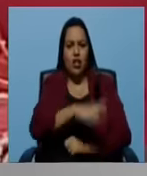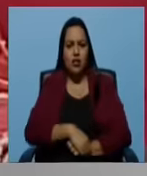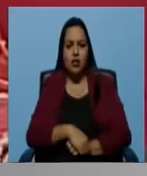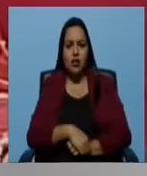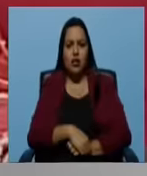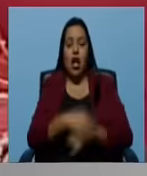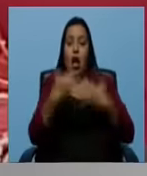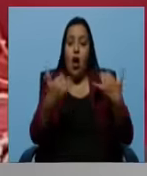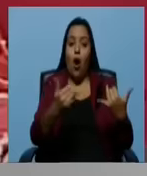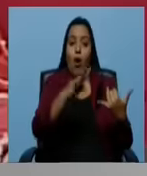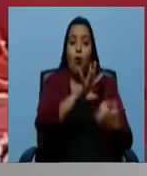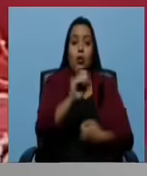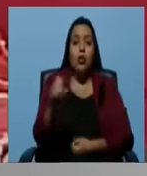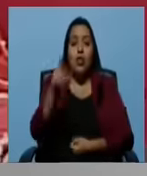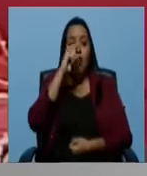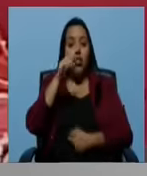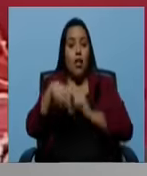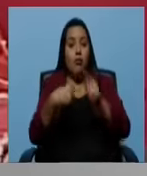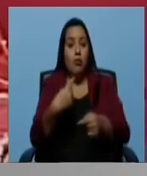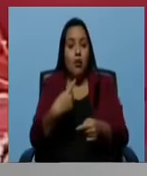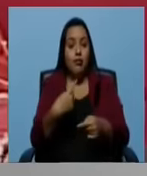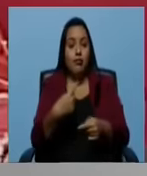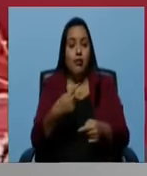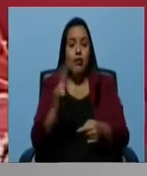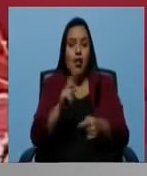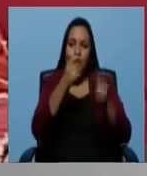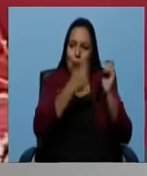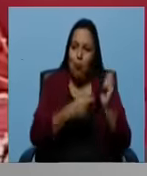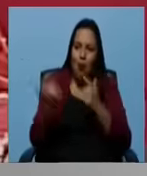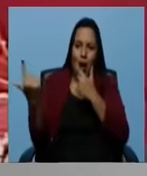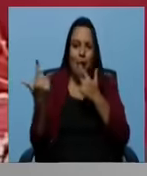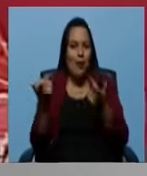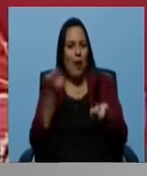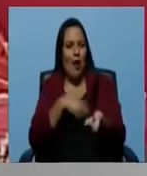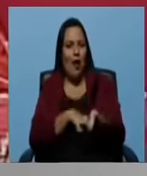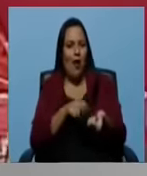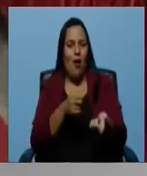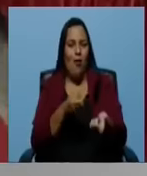estamos mandando nosotros lo peor de aquí de Venezuela. Y lo tiene.